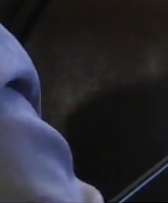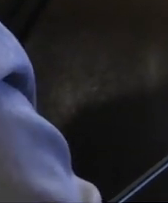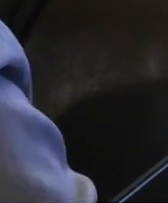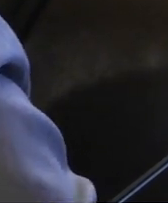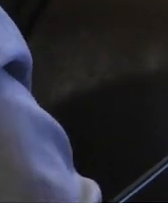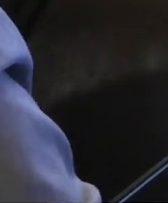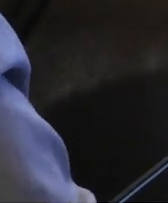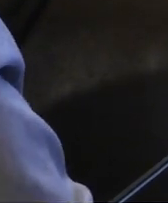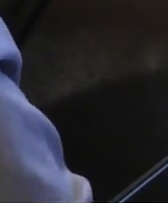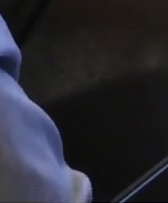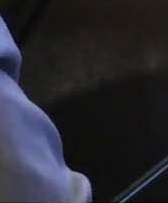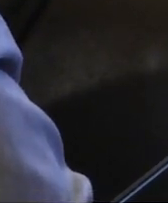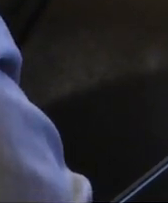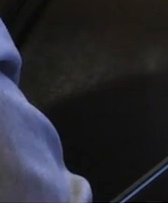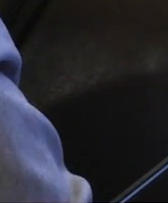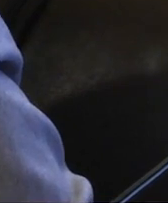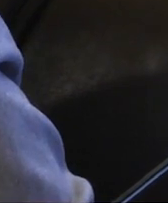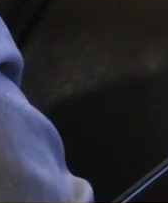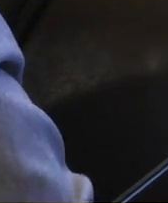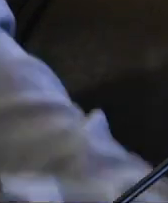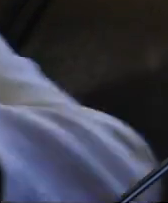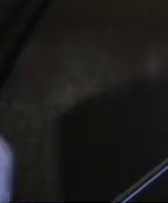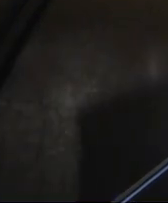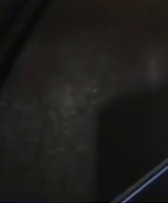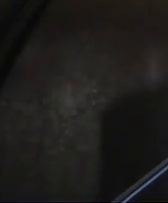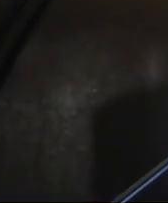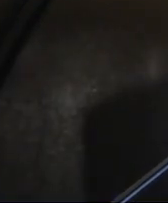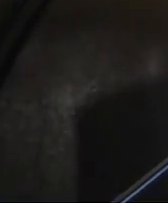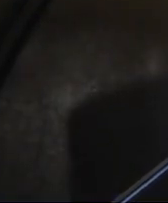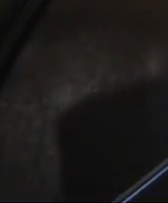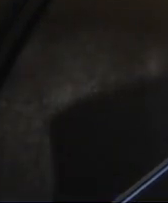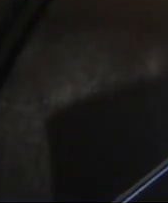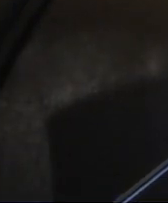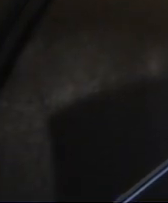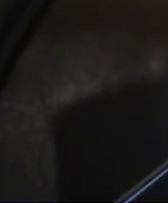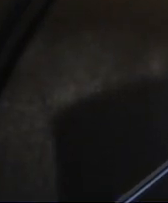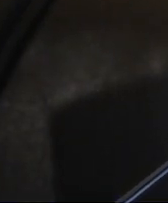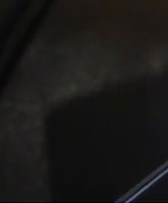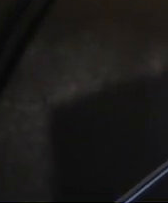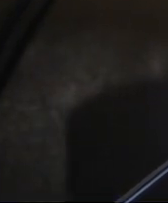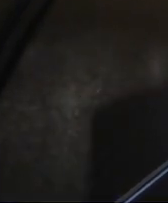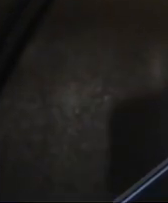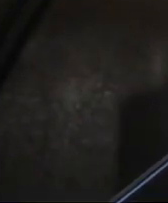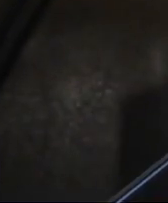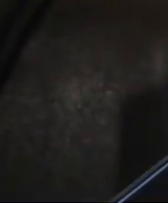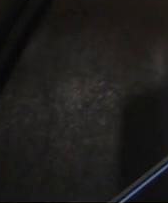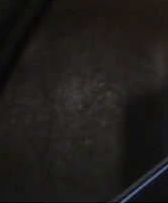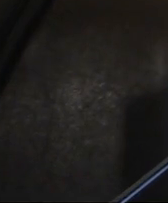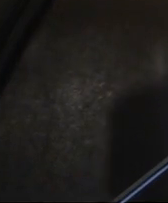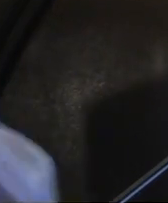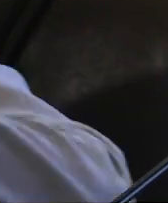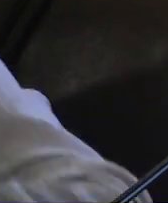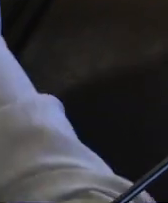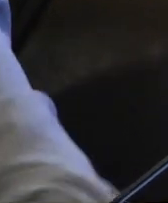closing final statement. And I will assist you with the time, with